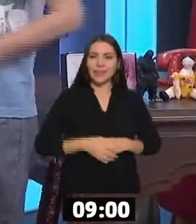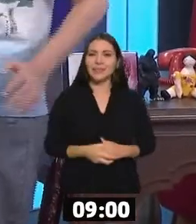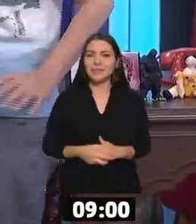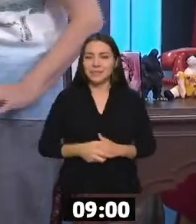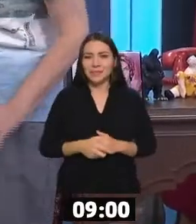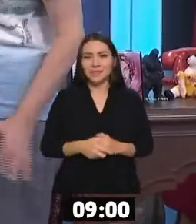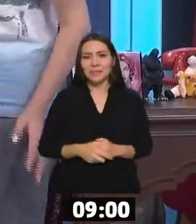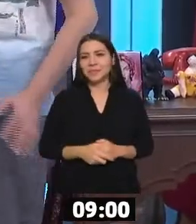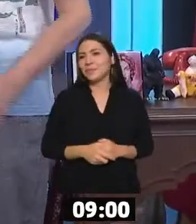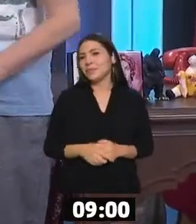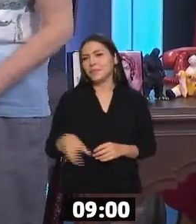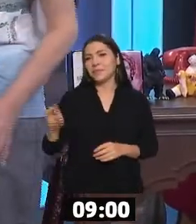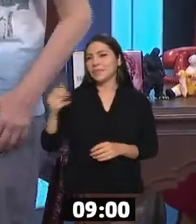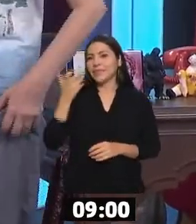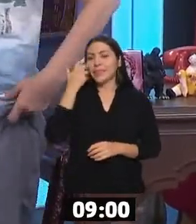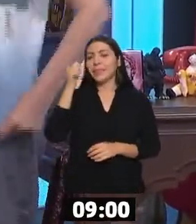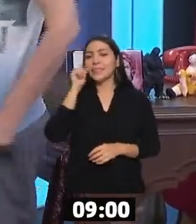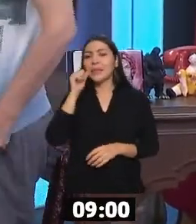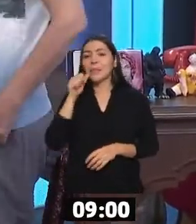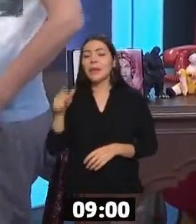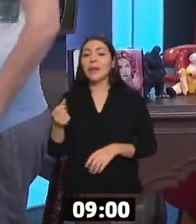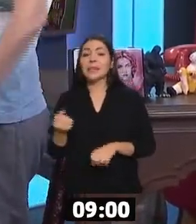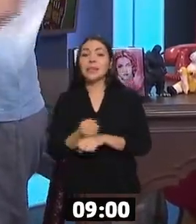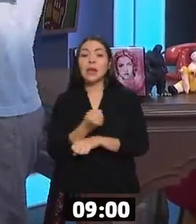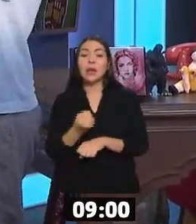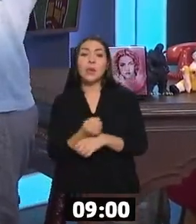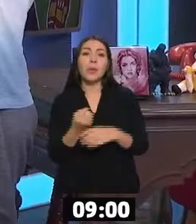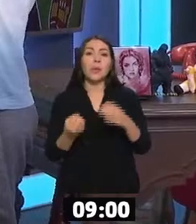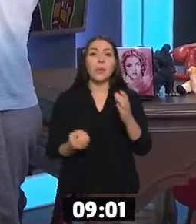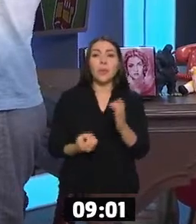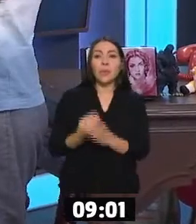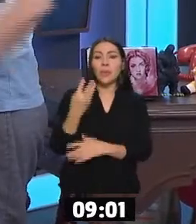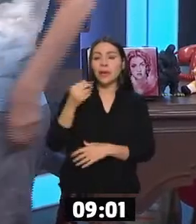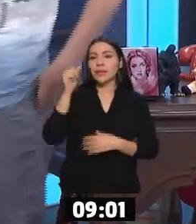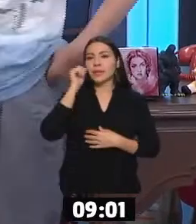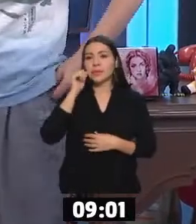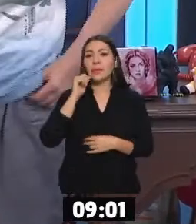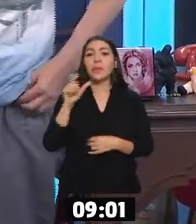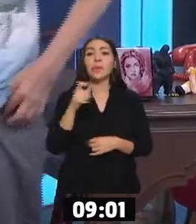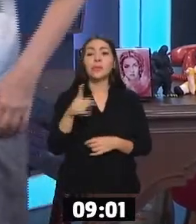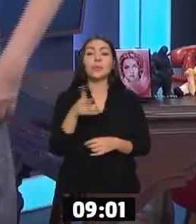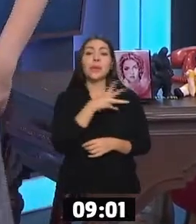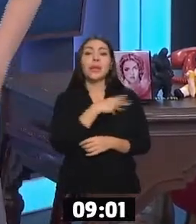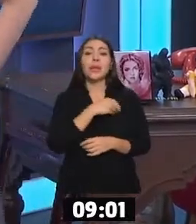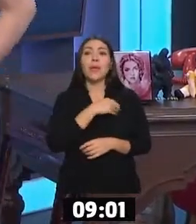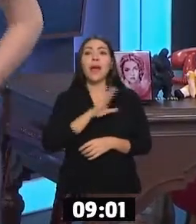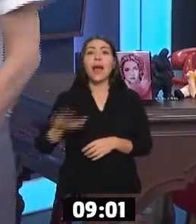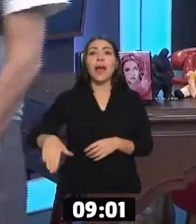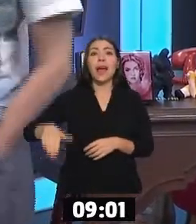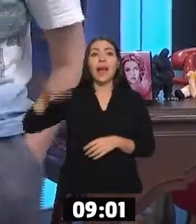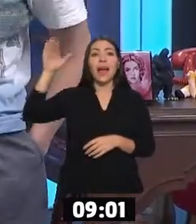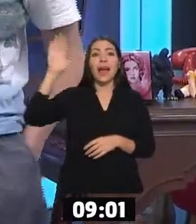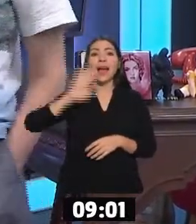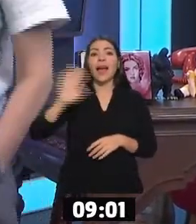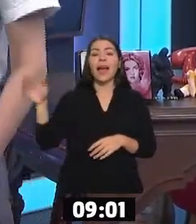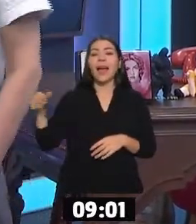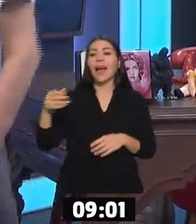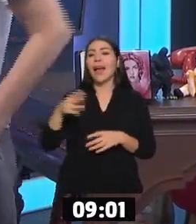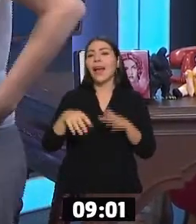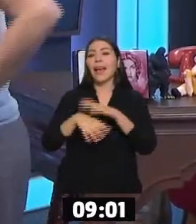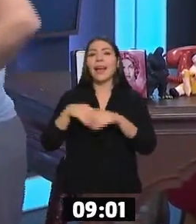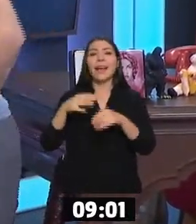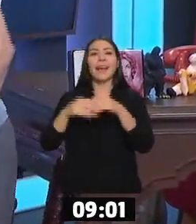Sí. Si trae Espérenme. siempre zapatito nuevo y todo, lo Nah. que es ya haber salido de los hijos. Bueno, más o menos. ¿Qué? ¡De